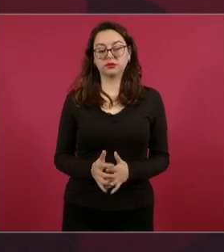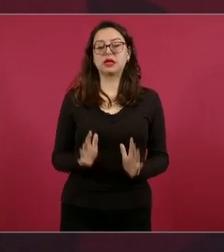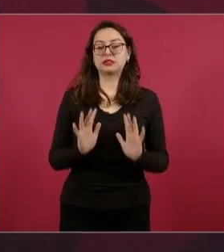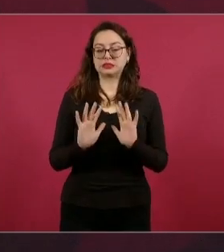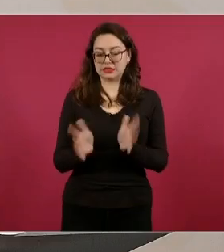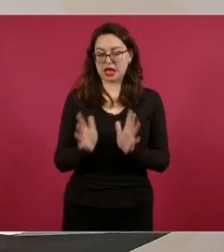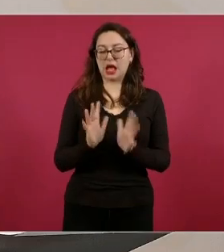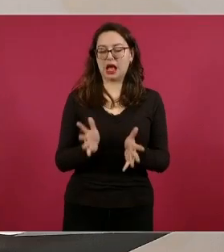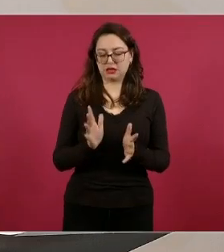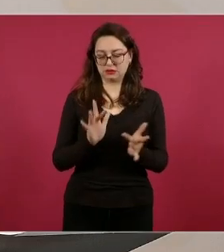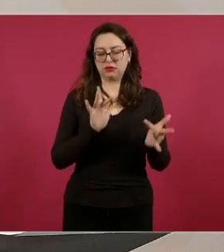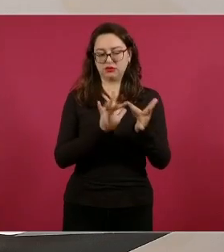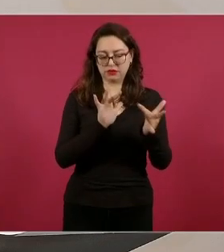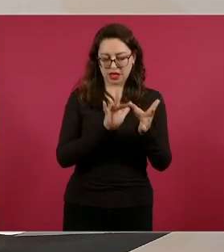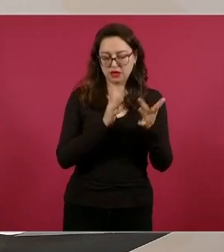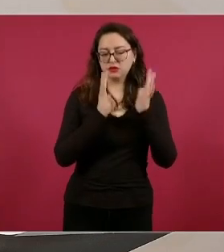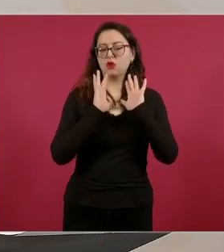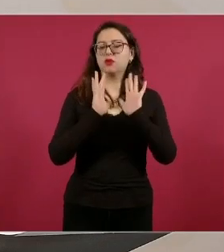evento.